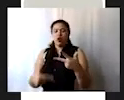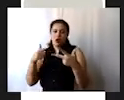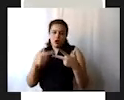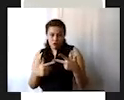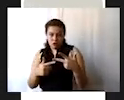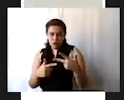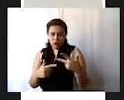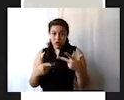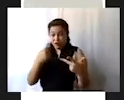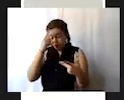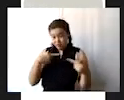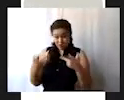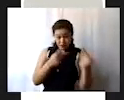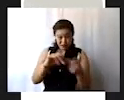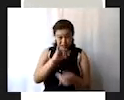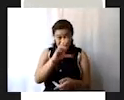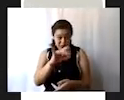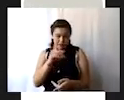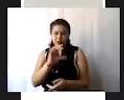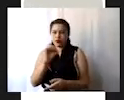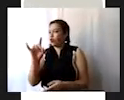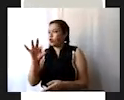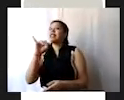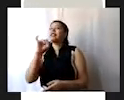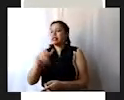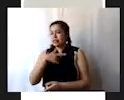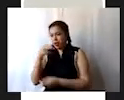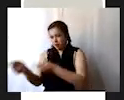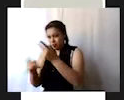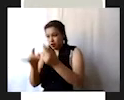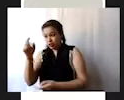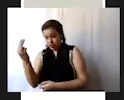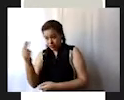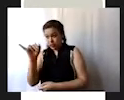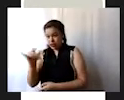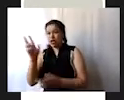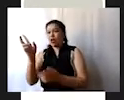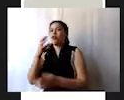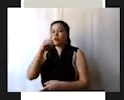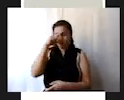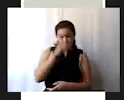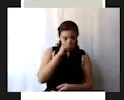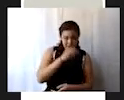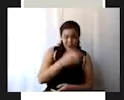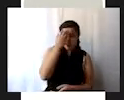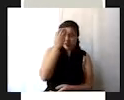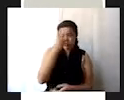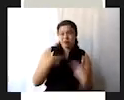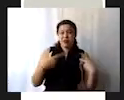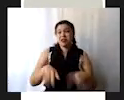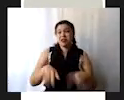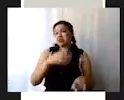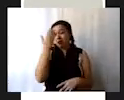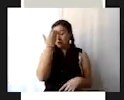fueron los ODS, con grandes fallas en su diseño, con poco conocimiento de la población en general,